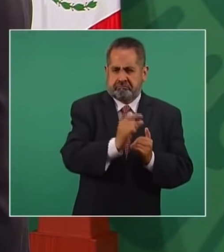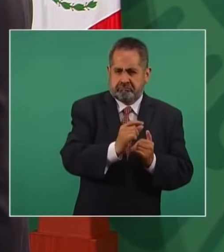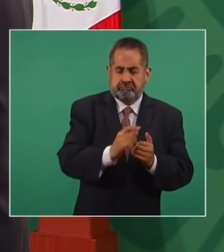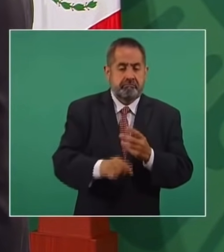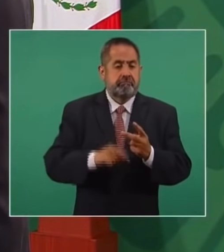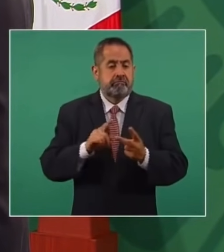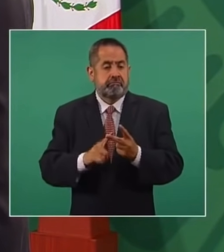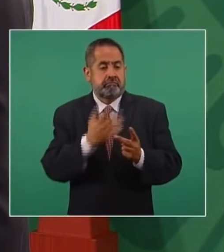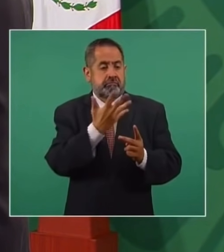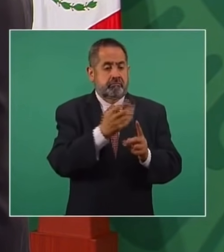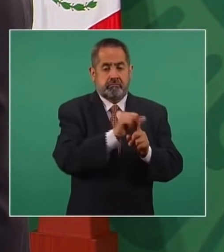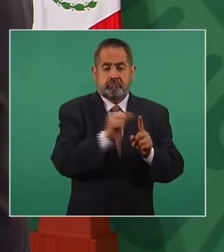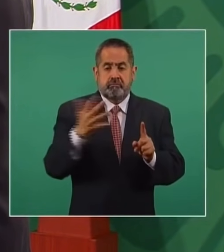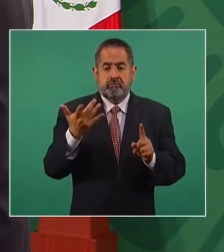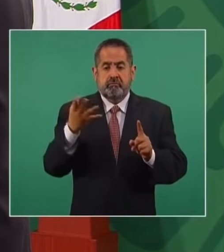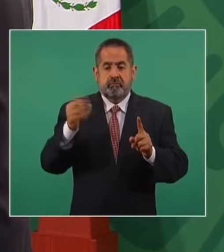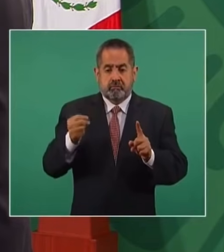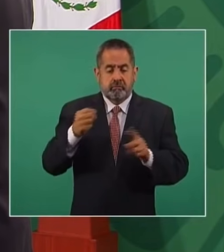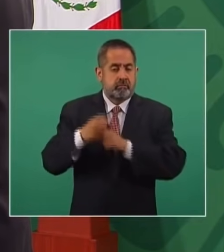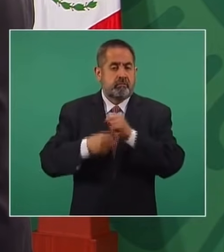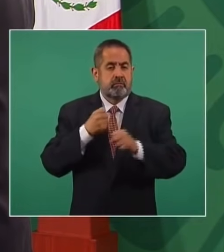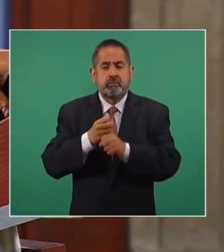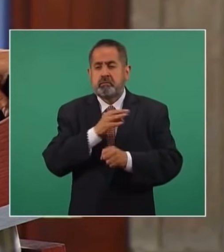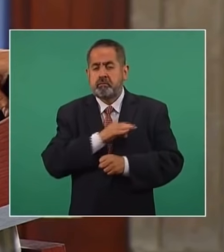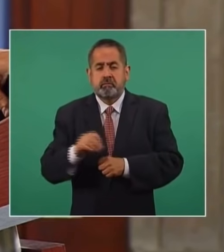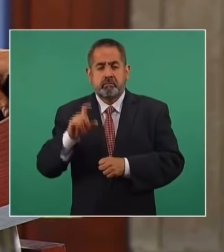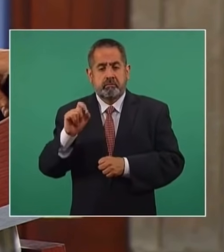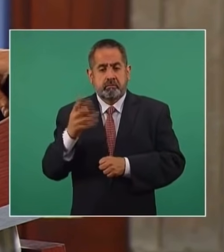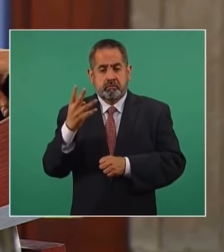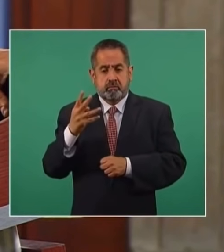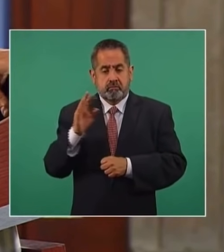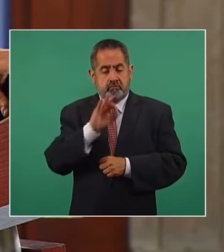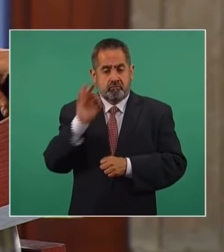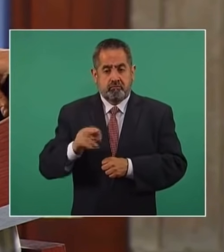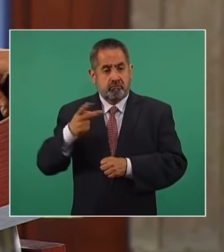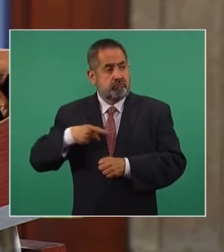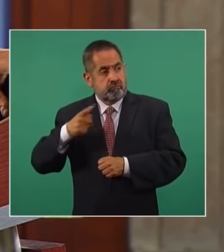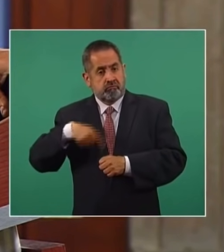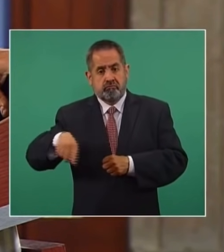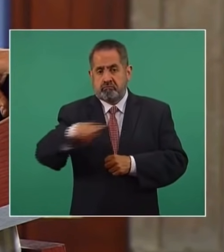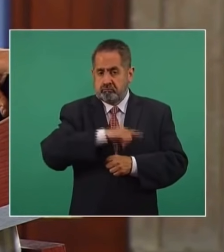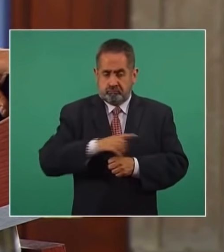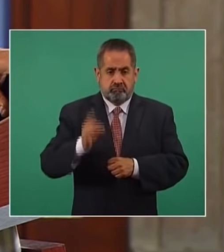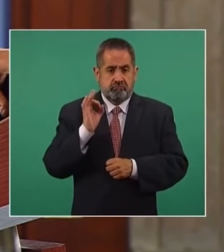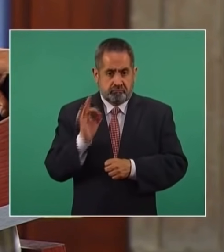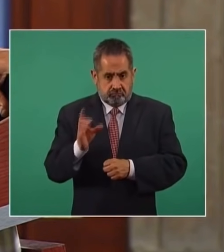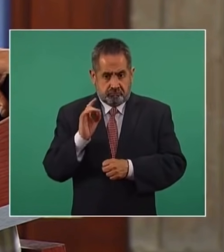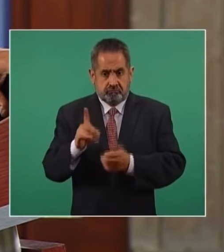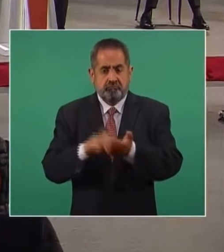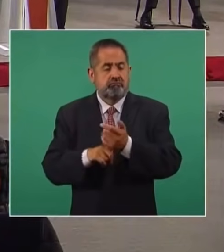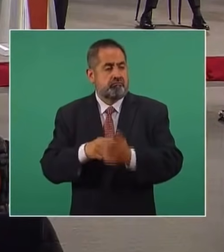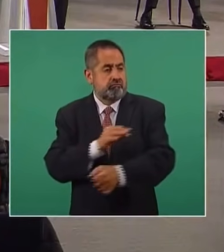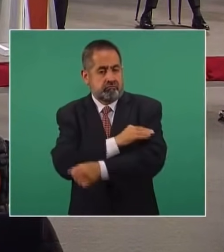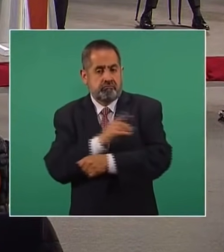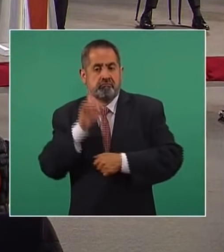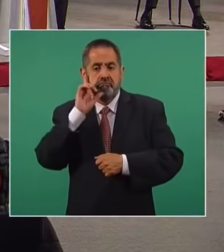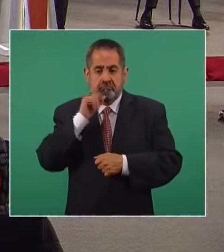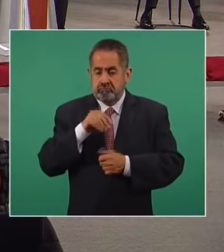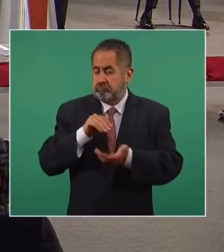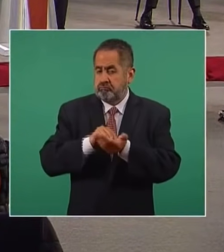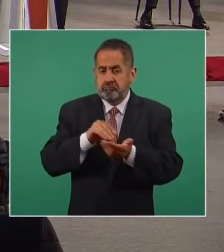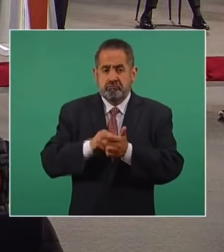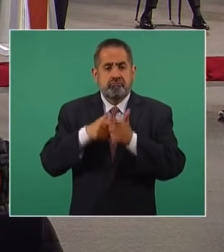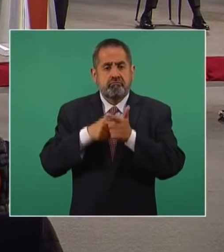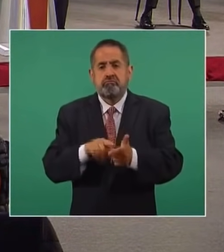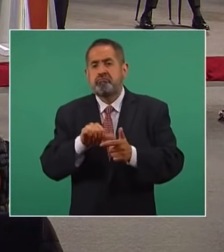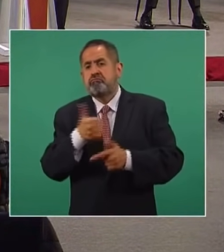de 50 a 59 años, cerca del 24% de la población ya ha sido vacunada, y el día de mañana continuamos en